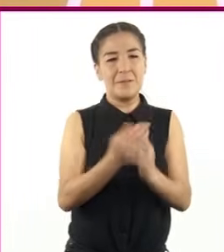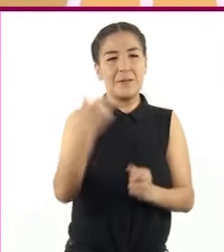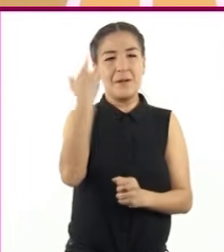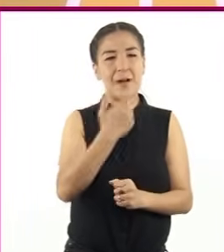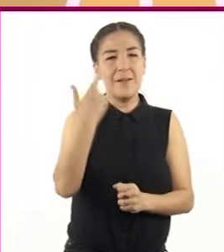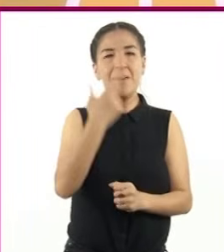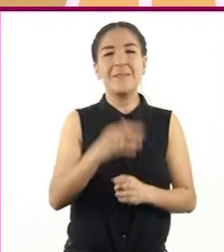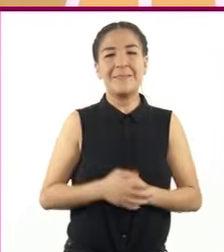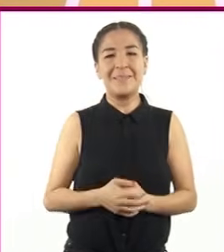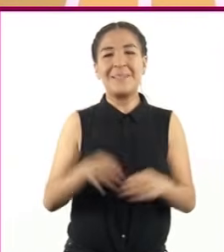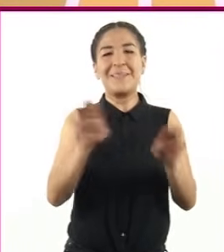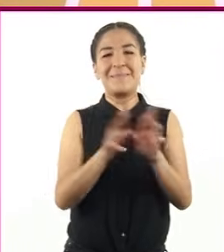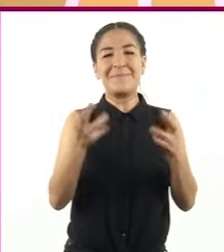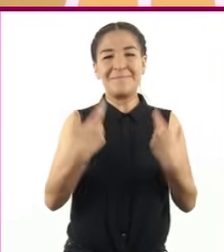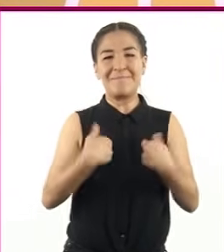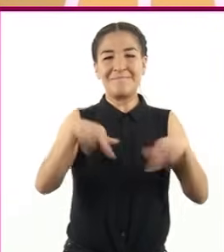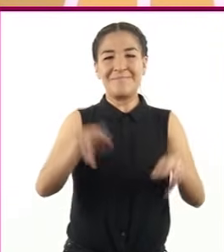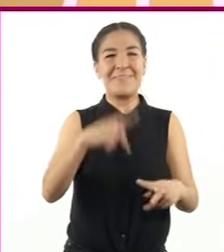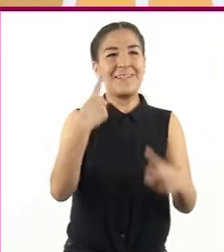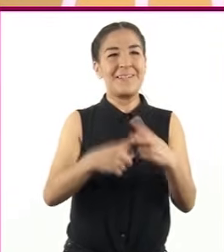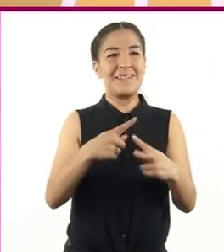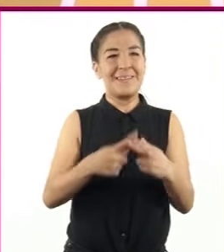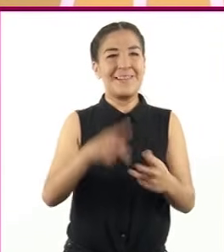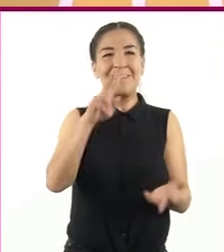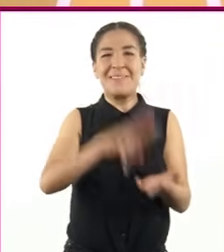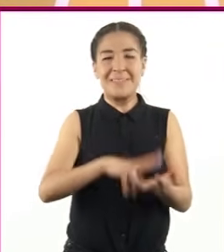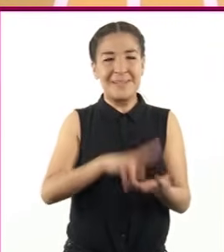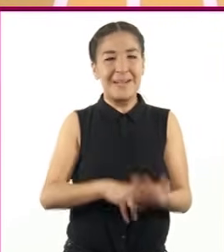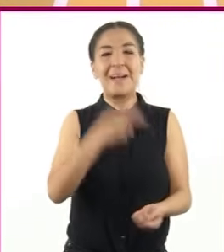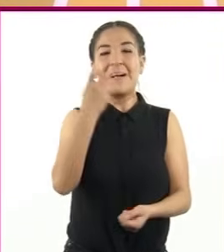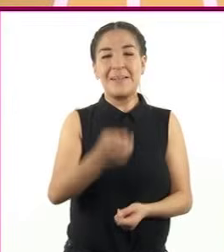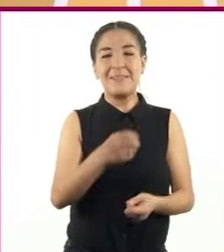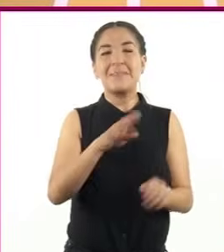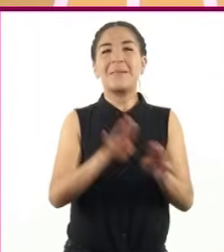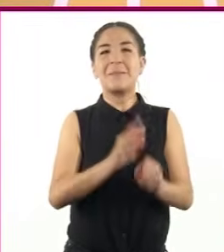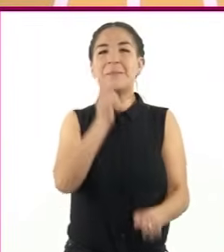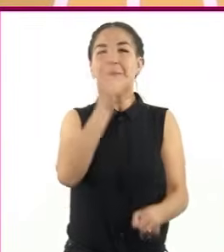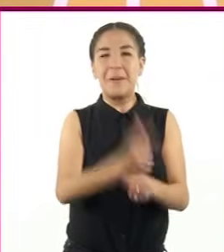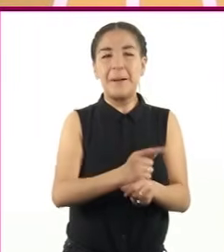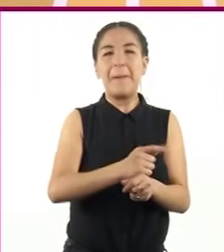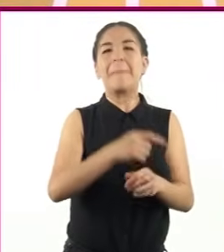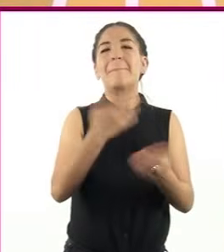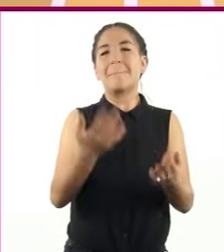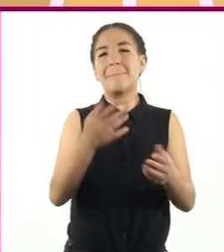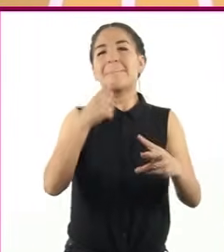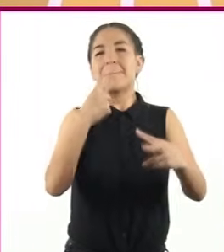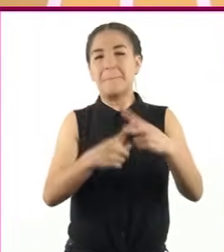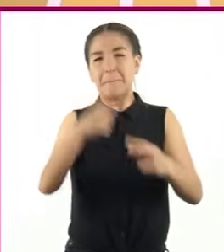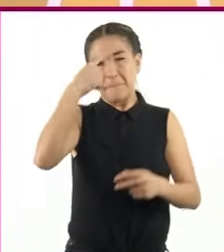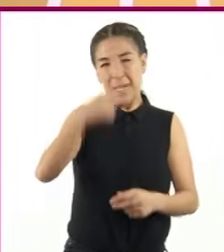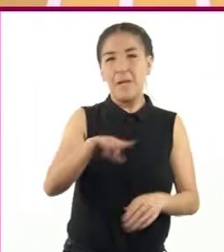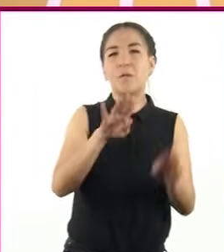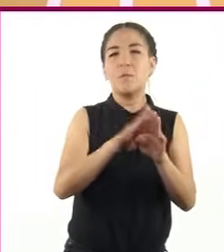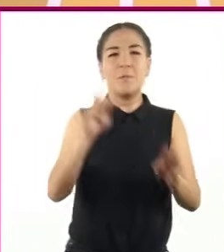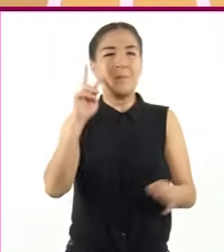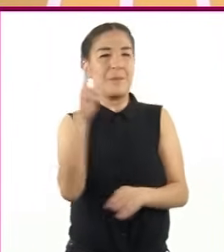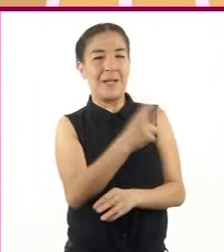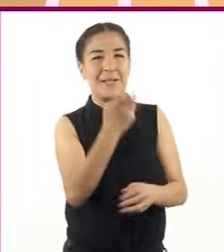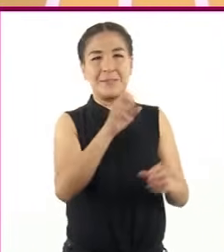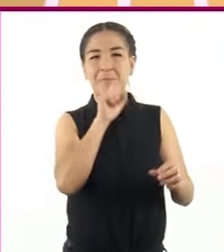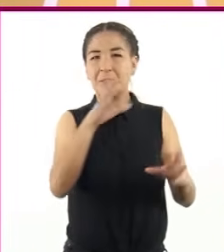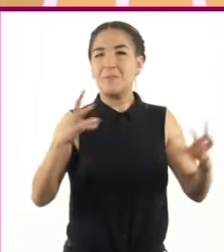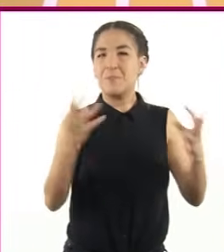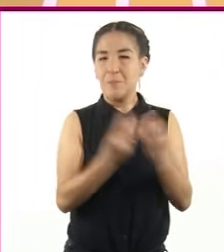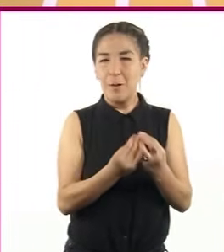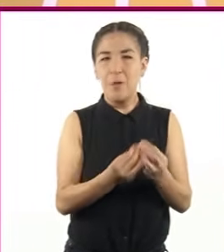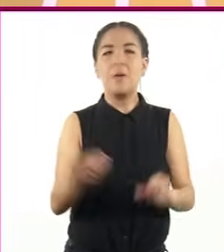revisamos expresiones algebraicas equivalentes, descubrimos algunos fenómenos matemáticos que se representan con ellas y